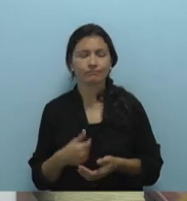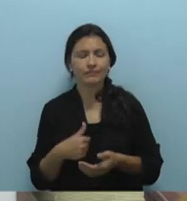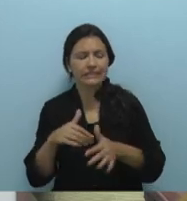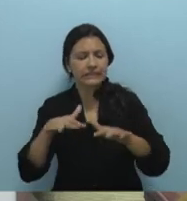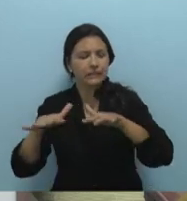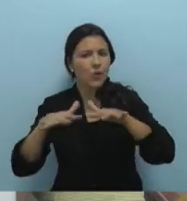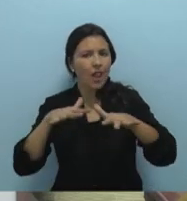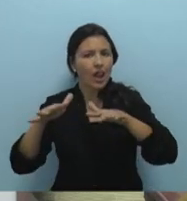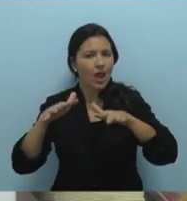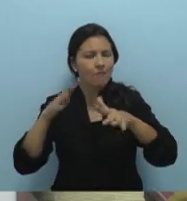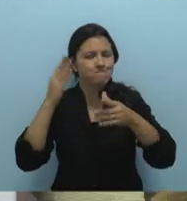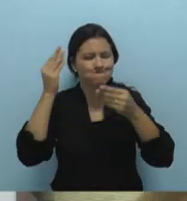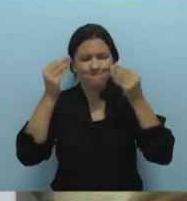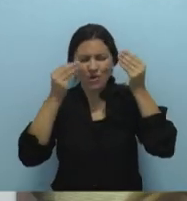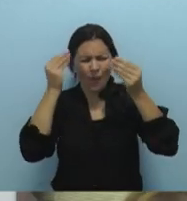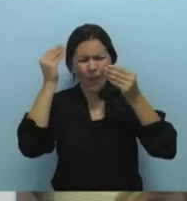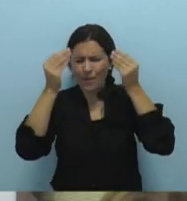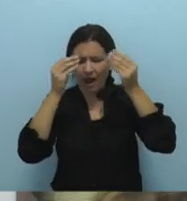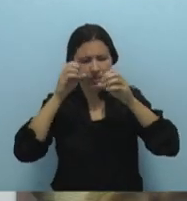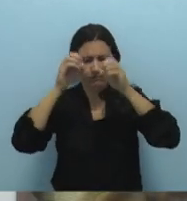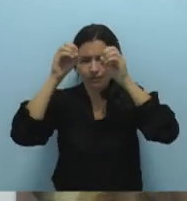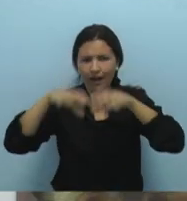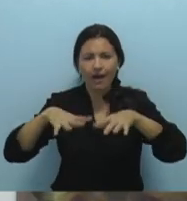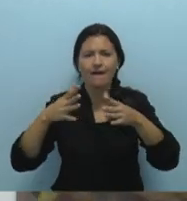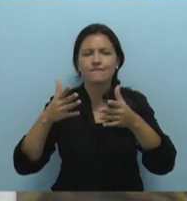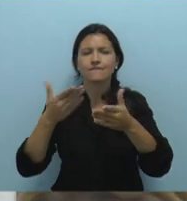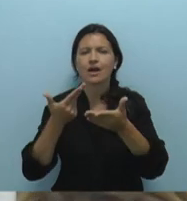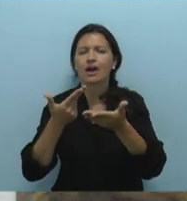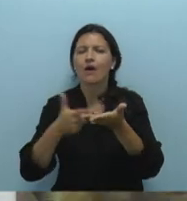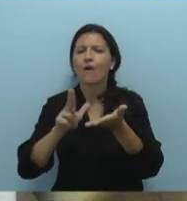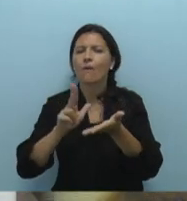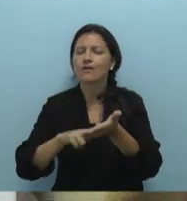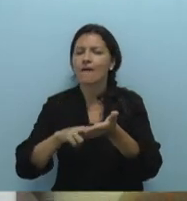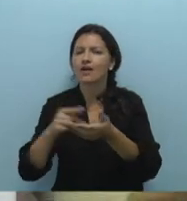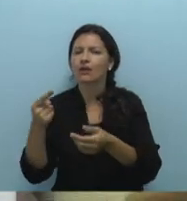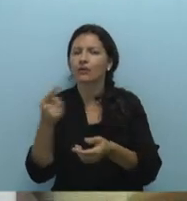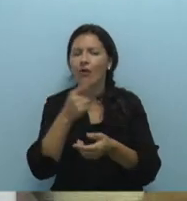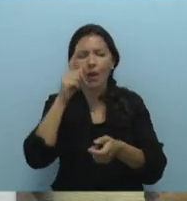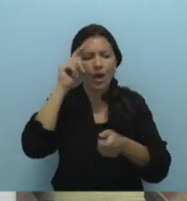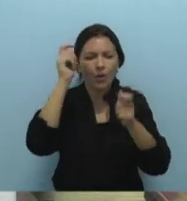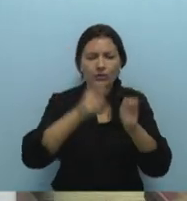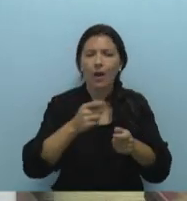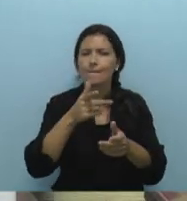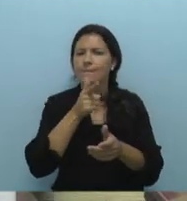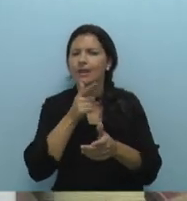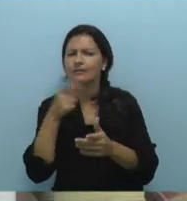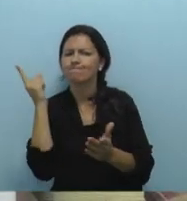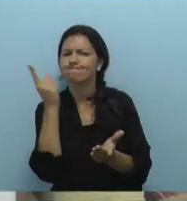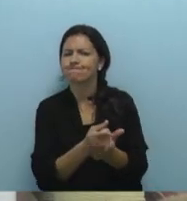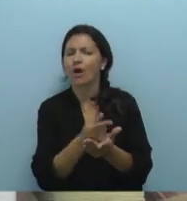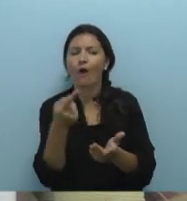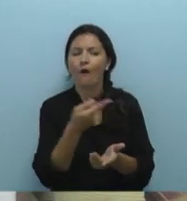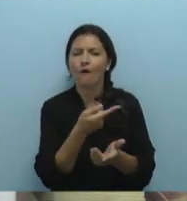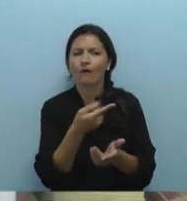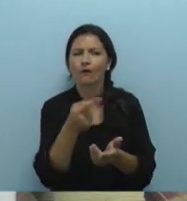y grave que haya una acción más que tiene más que ver con el disciplinamiento del Ministerio Público de la Acusación